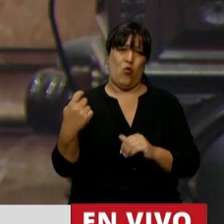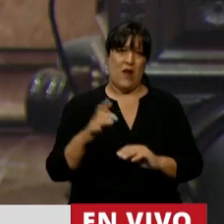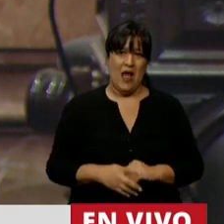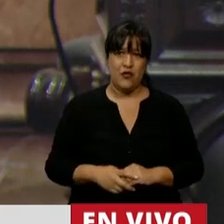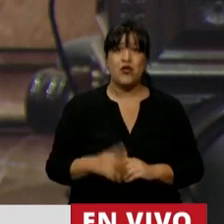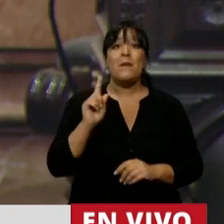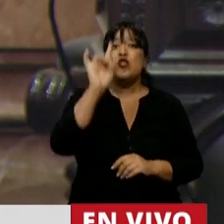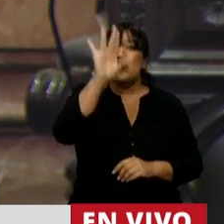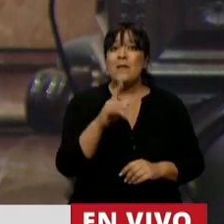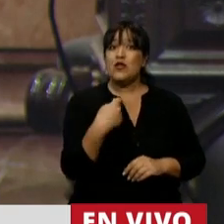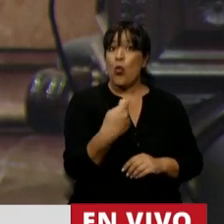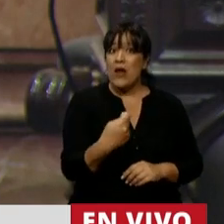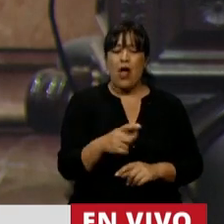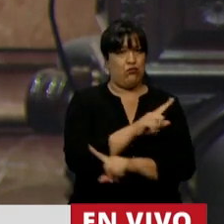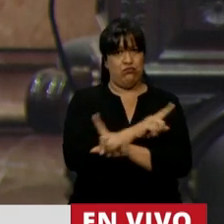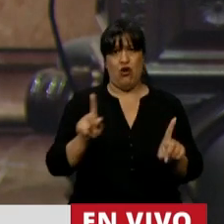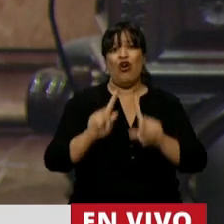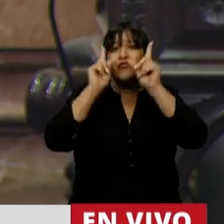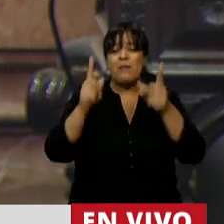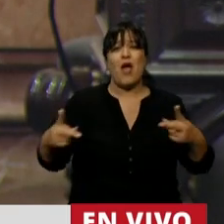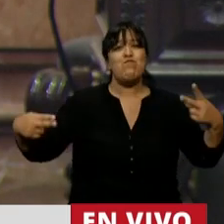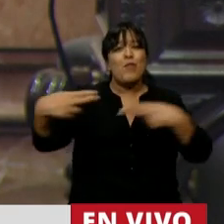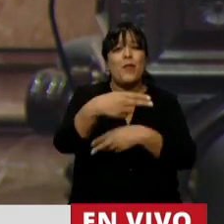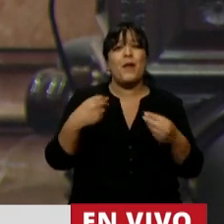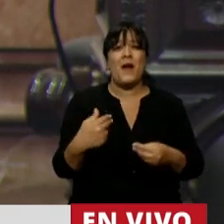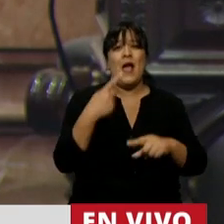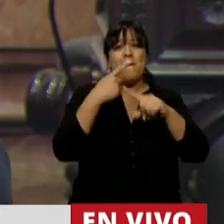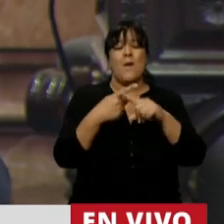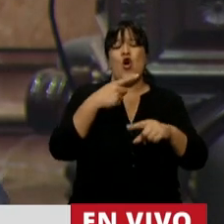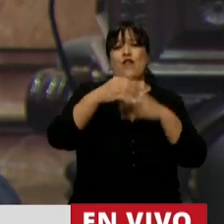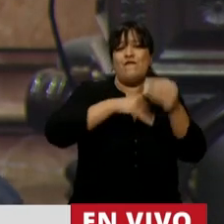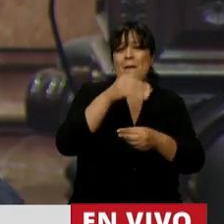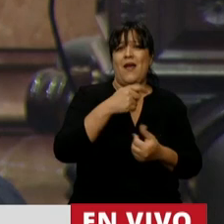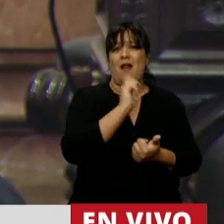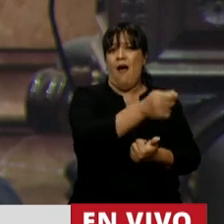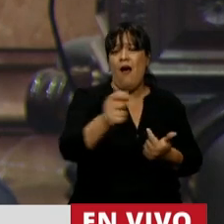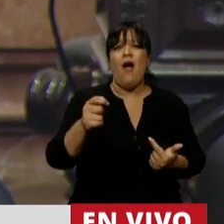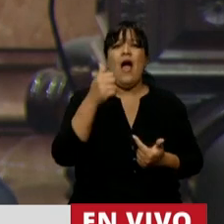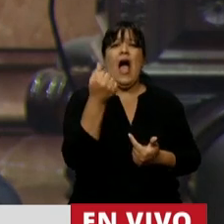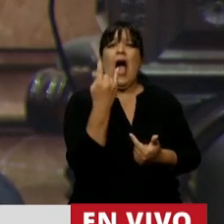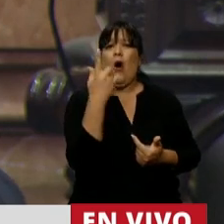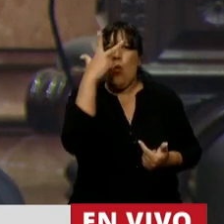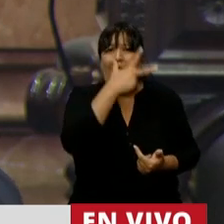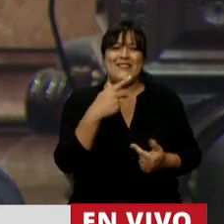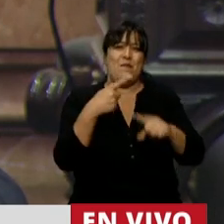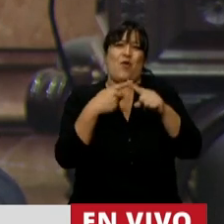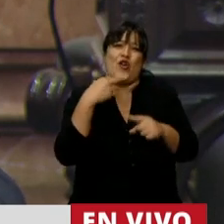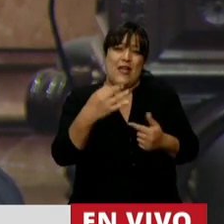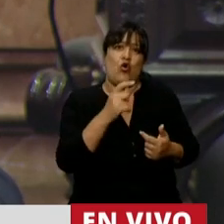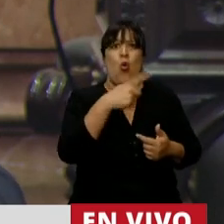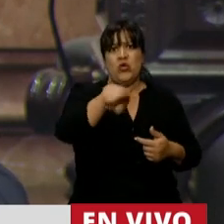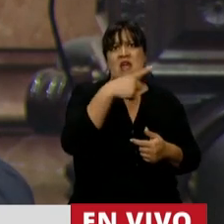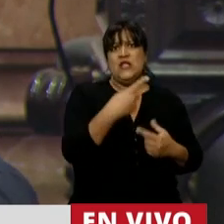no solo es a los jubilados, sino que también están recortando las asignaciones familiares, la AUH, que tanto dicen